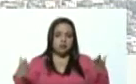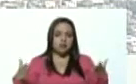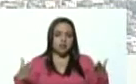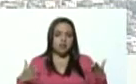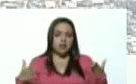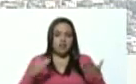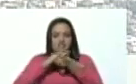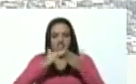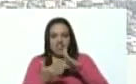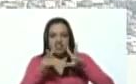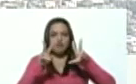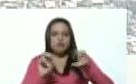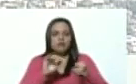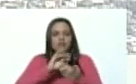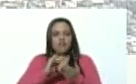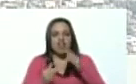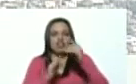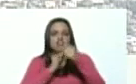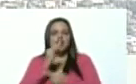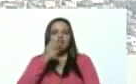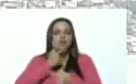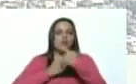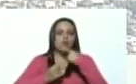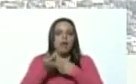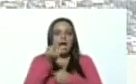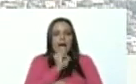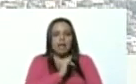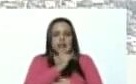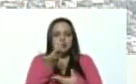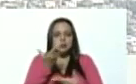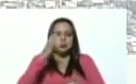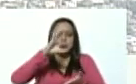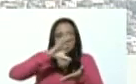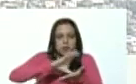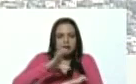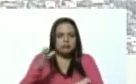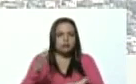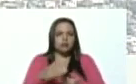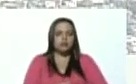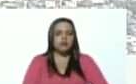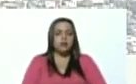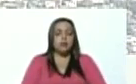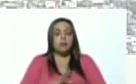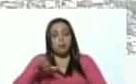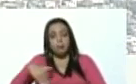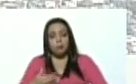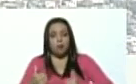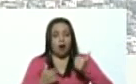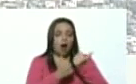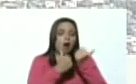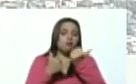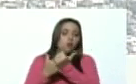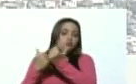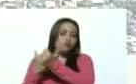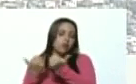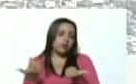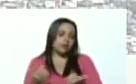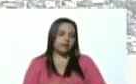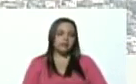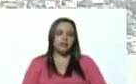Barrio Nuevo, Barrio Tricolor, se ha convertido en un epicentro para el apoyo